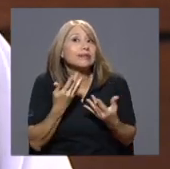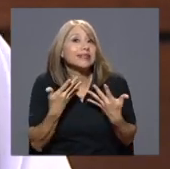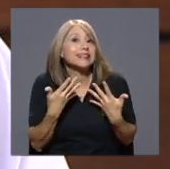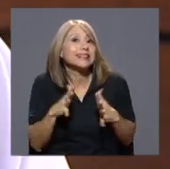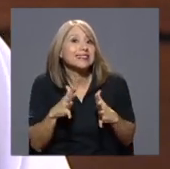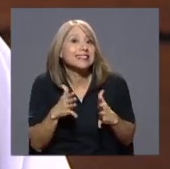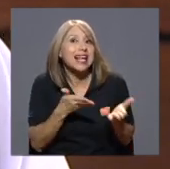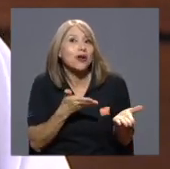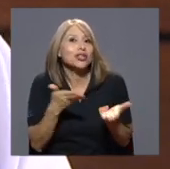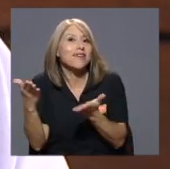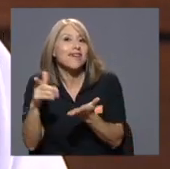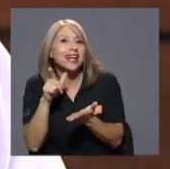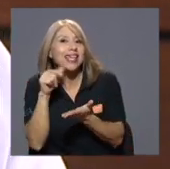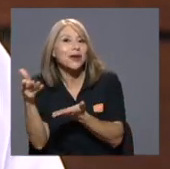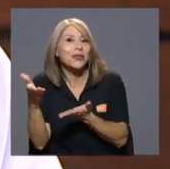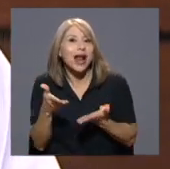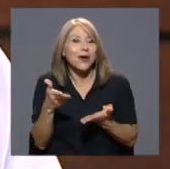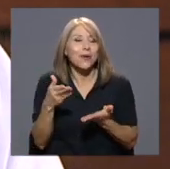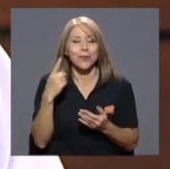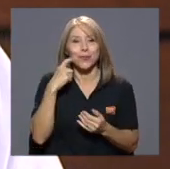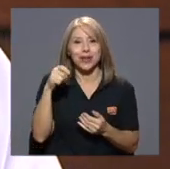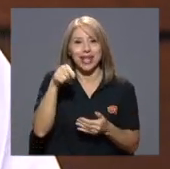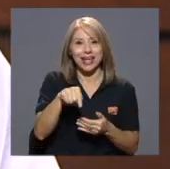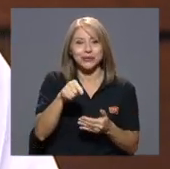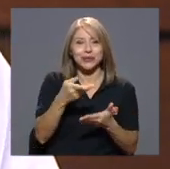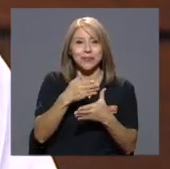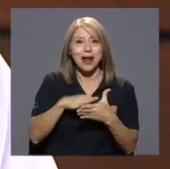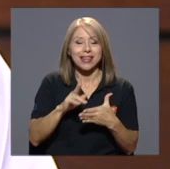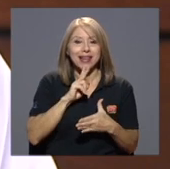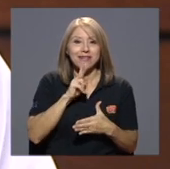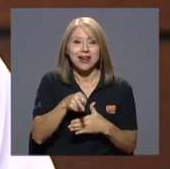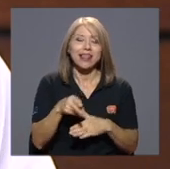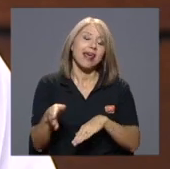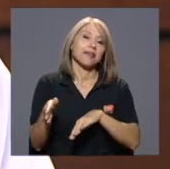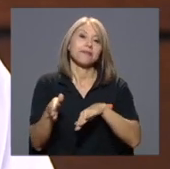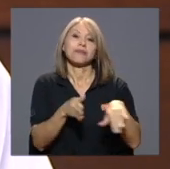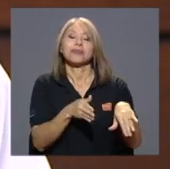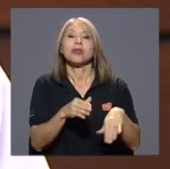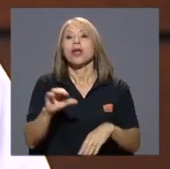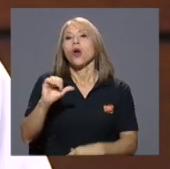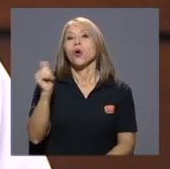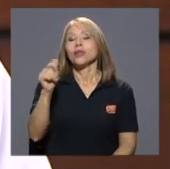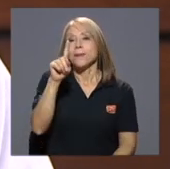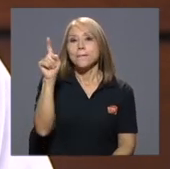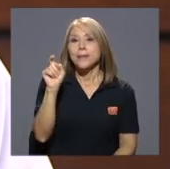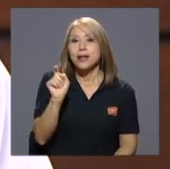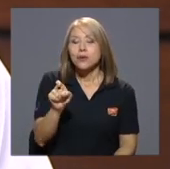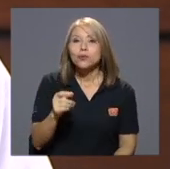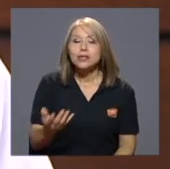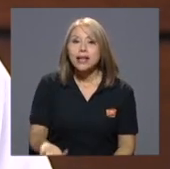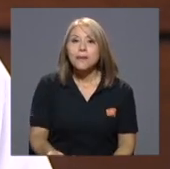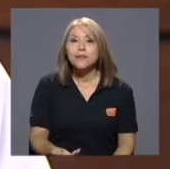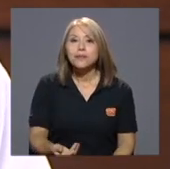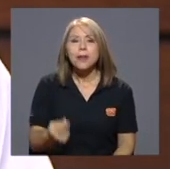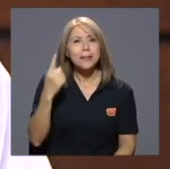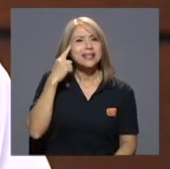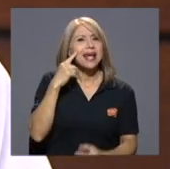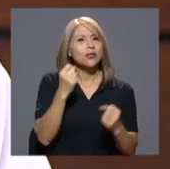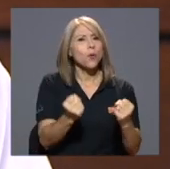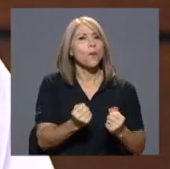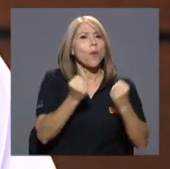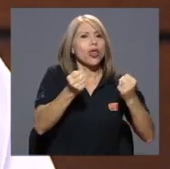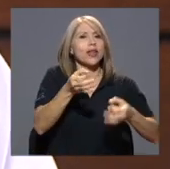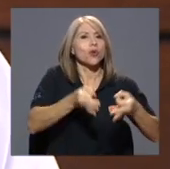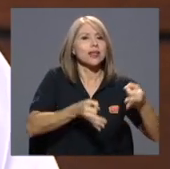de la realidad que enfrentamos. Y la otra pregunta iría pensada sobre todo en el Poder Judicial y el